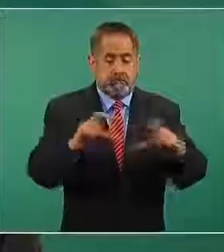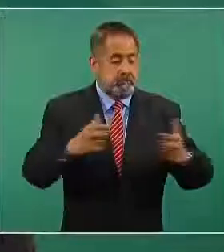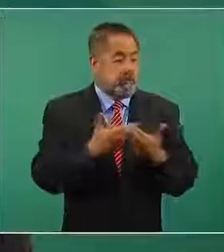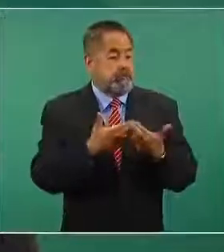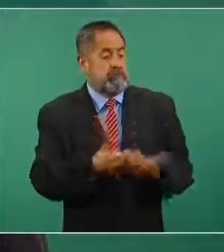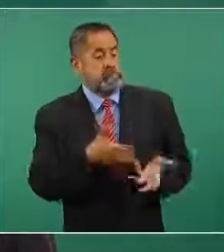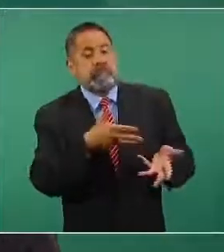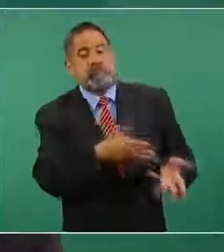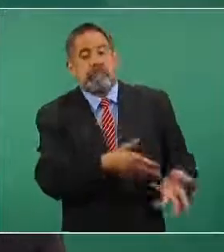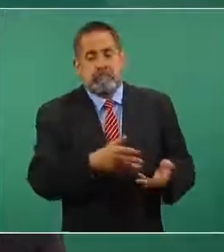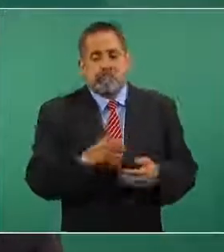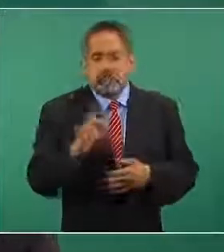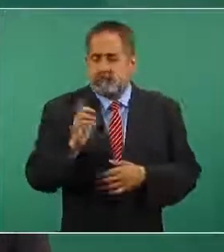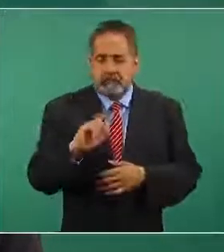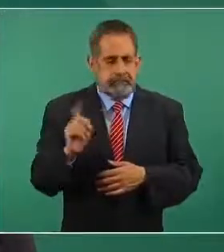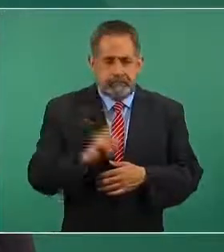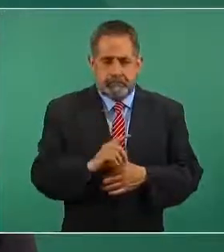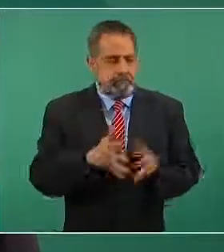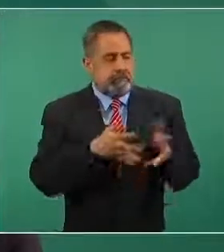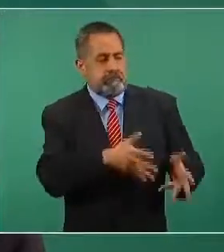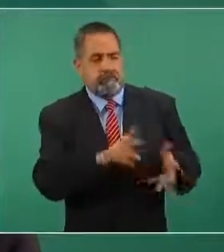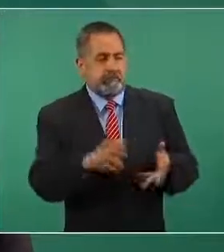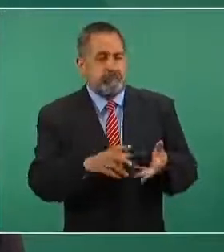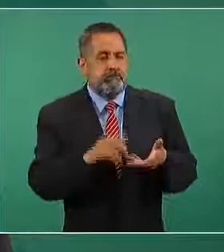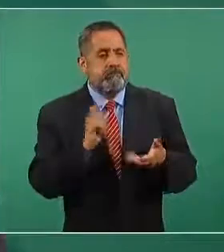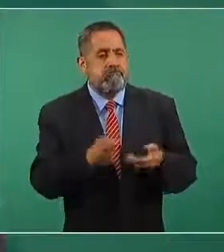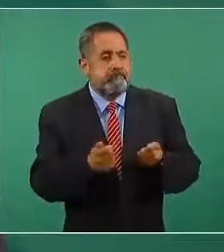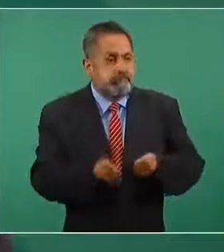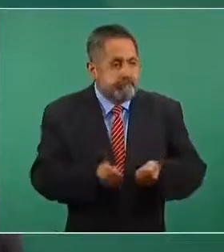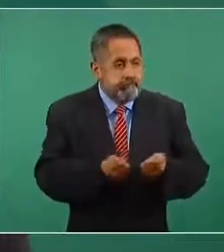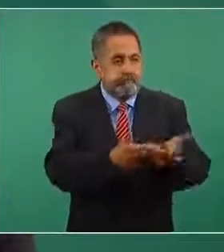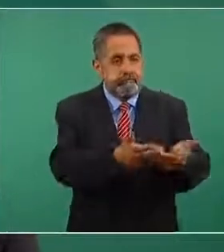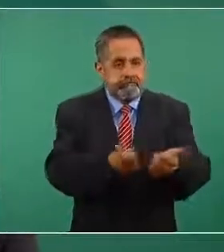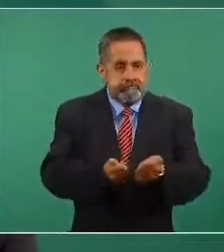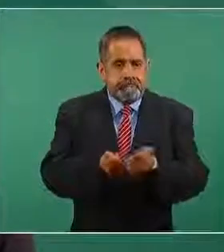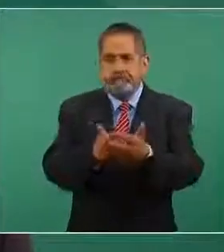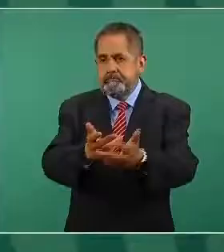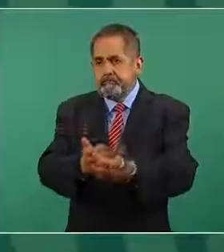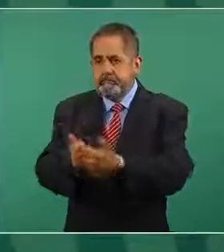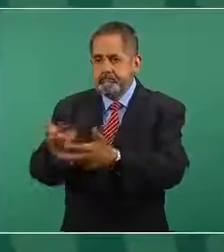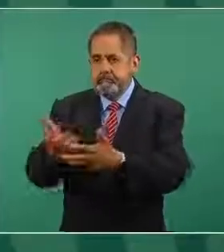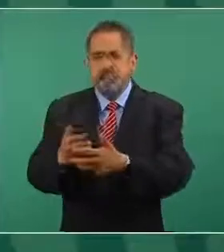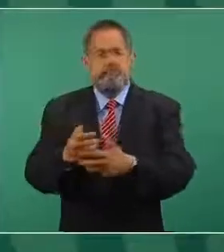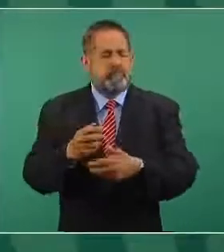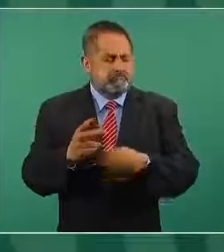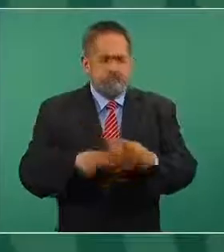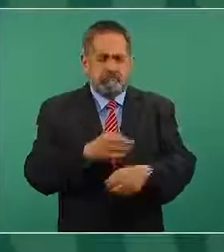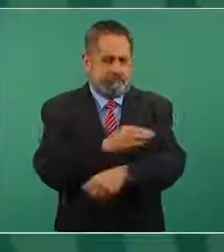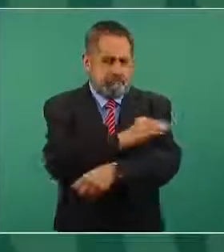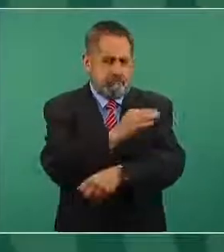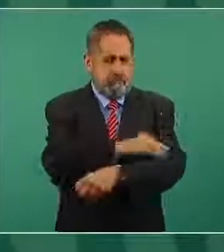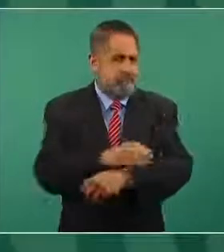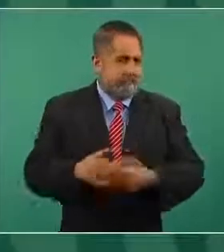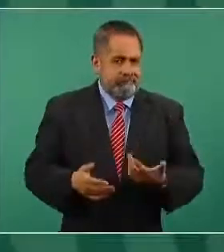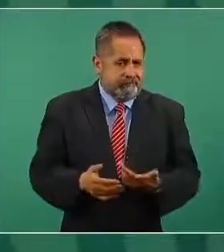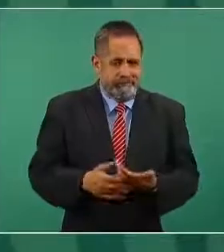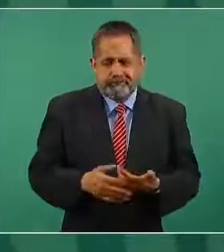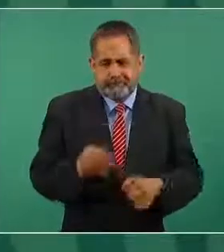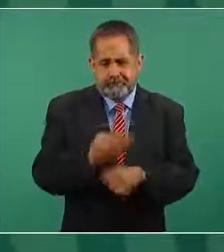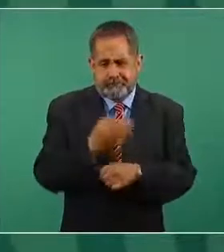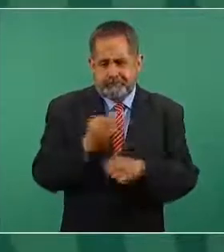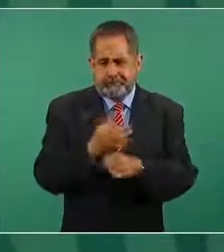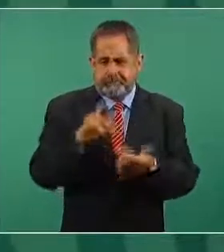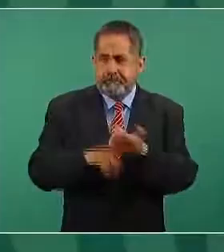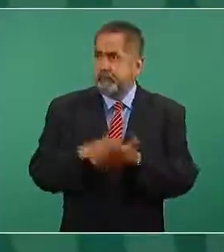están en reserva, están en tránsito. Están alojadas y luego se están poniendo. Ahora mismo estamos poniendo